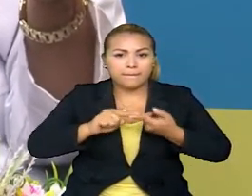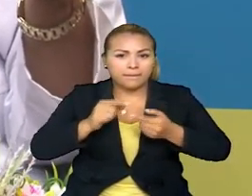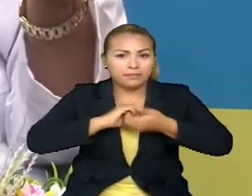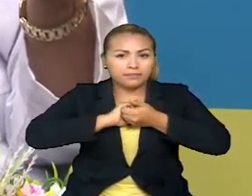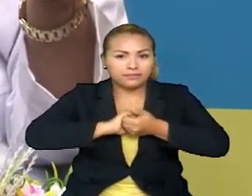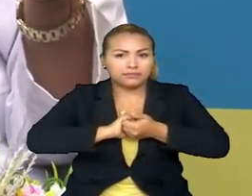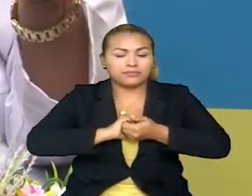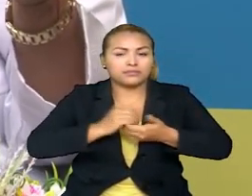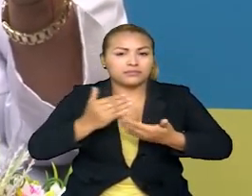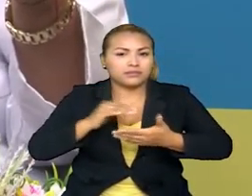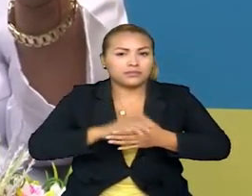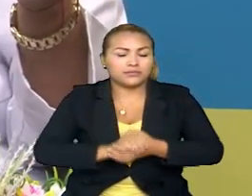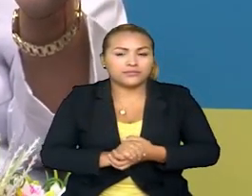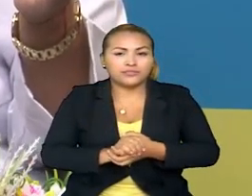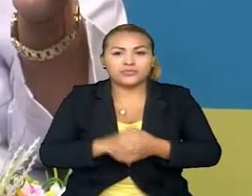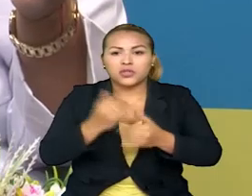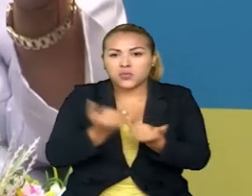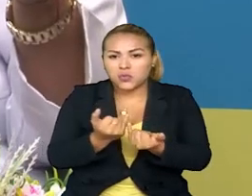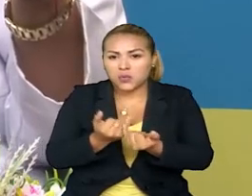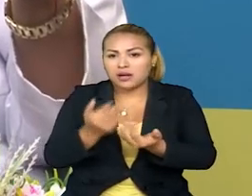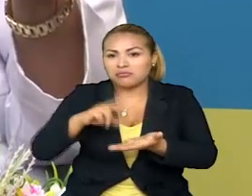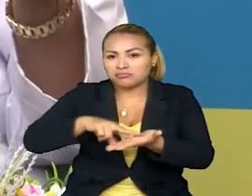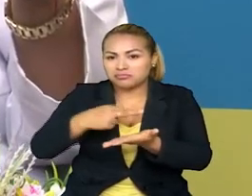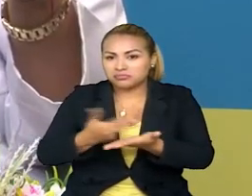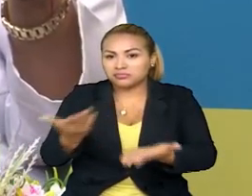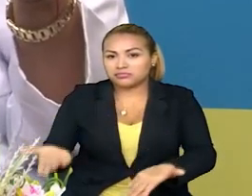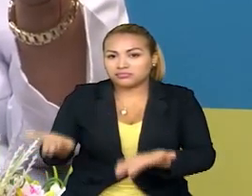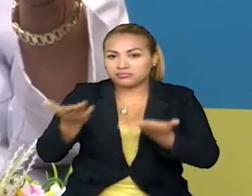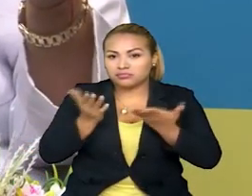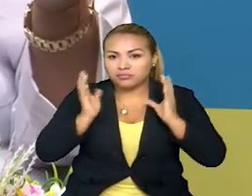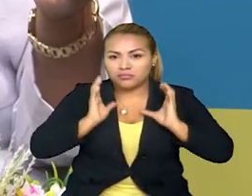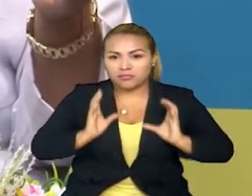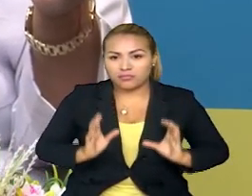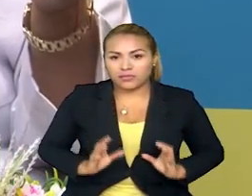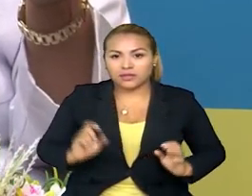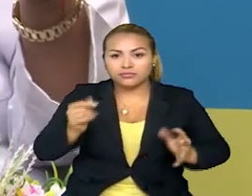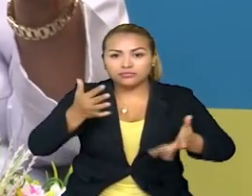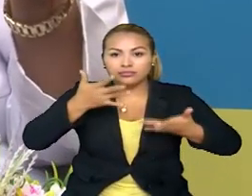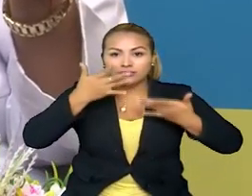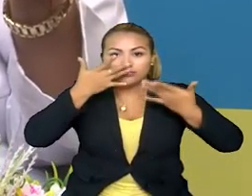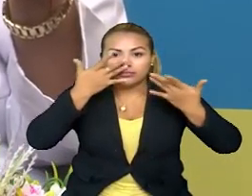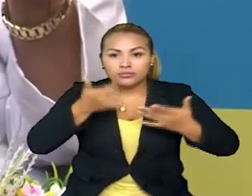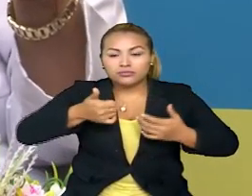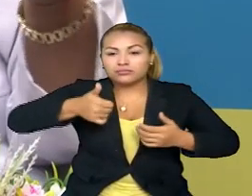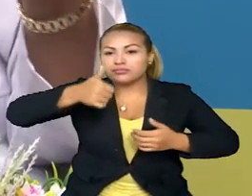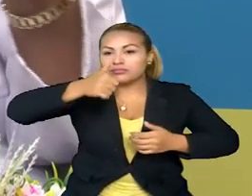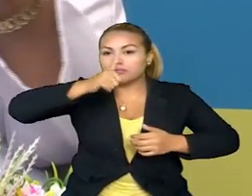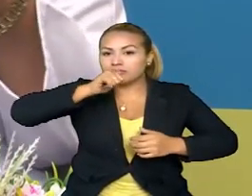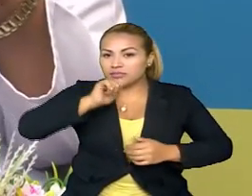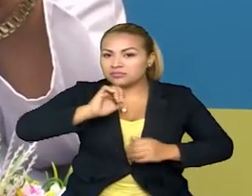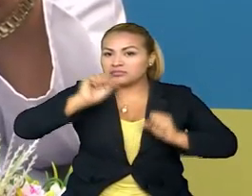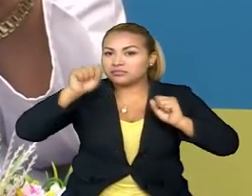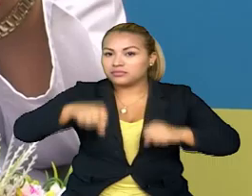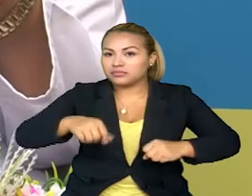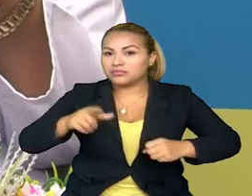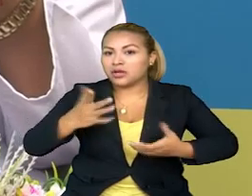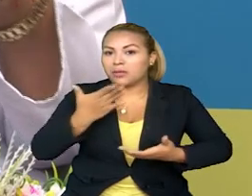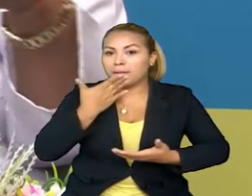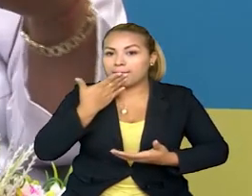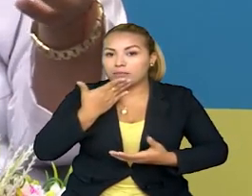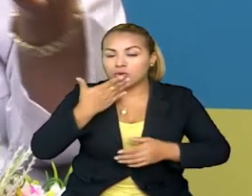sanos nos va a venir a proveer de oxígeno óptimo nos van a proveer de agua de consumo que sea óptimo para las